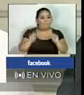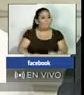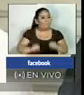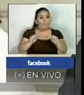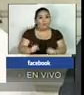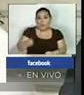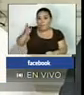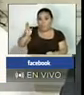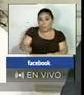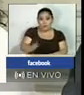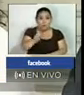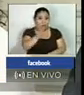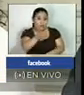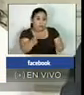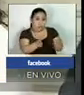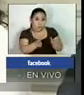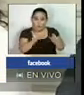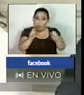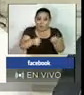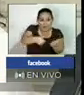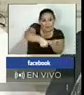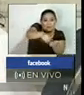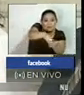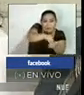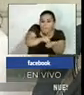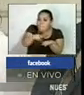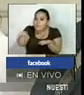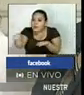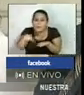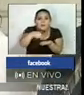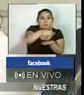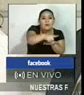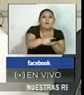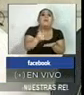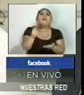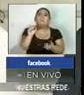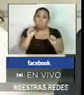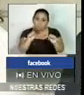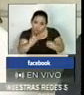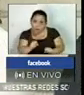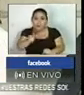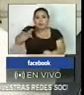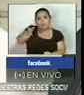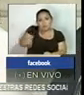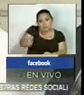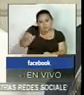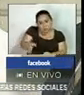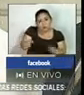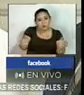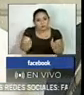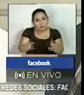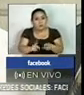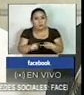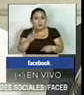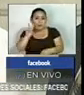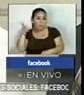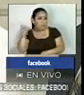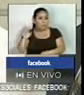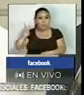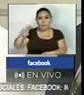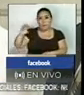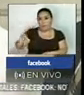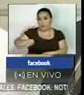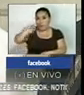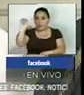no hay una circulación entre municipios. Los únicos buses que están autorizados es más o menos el 20% de la